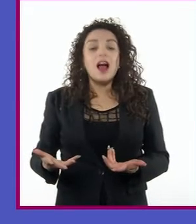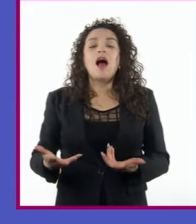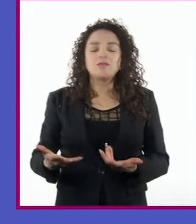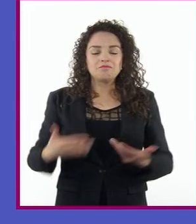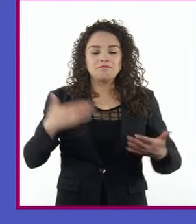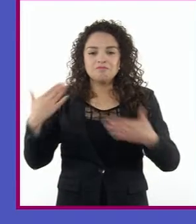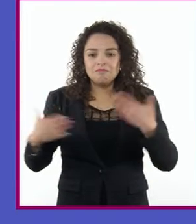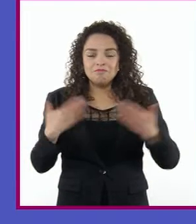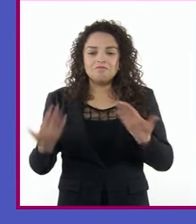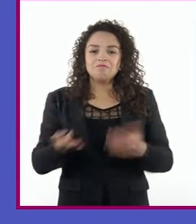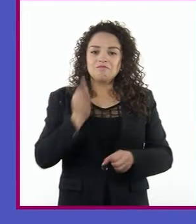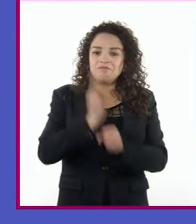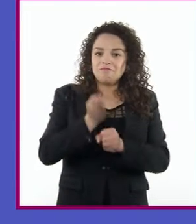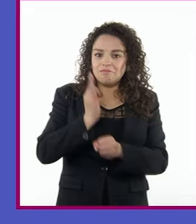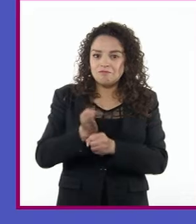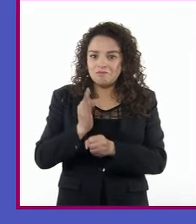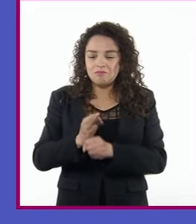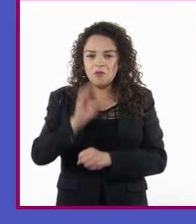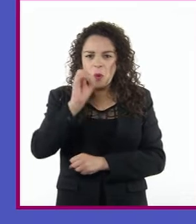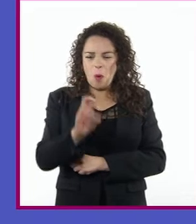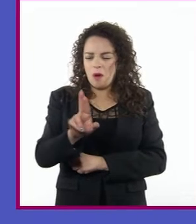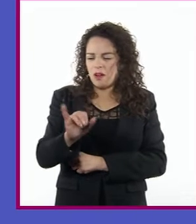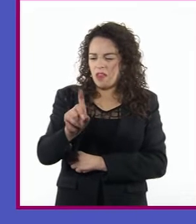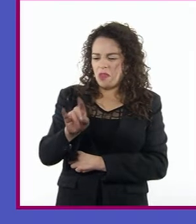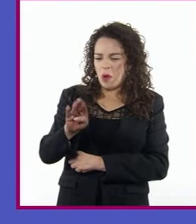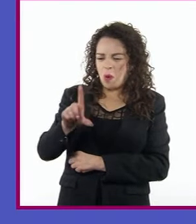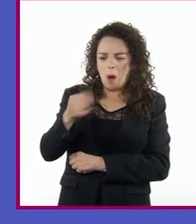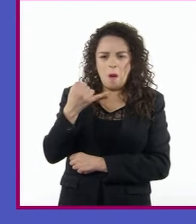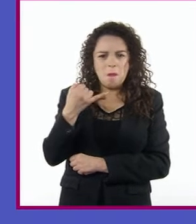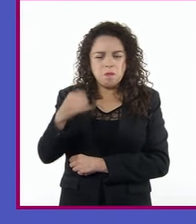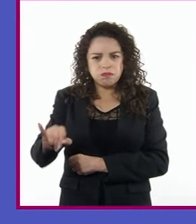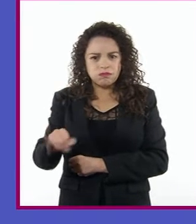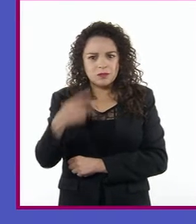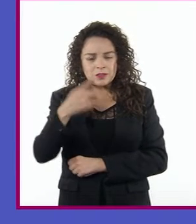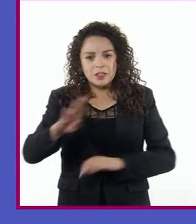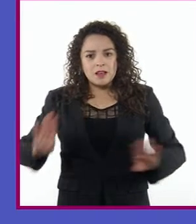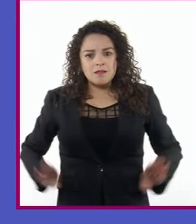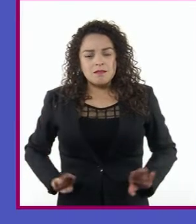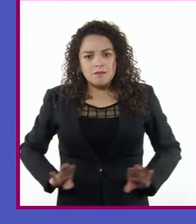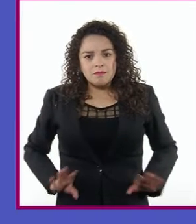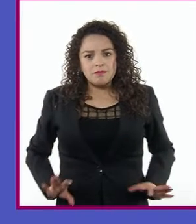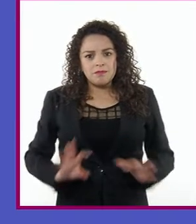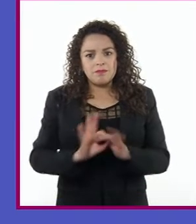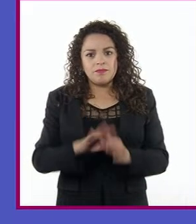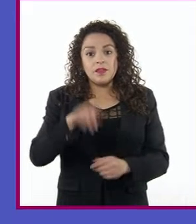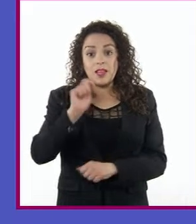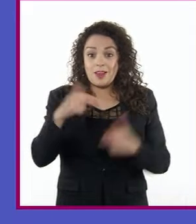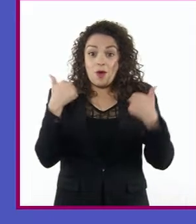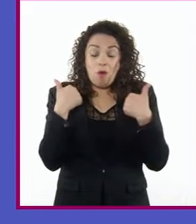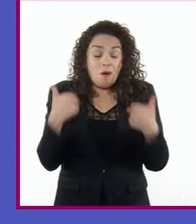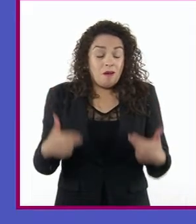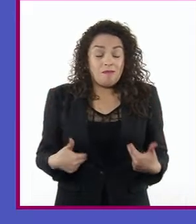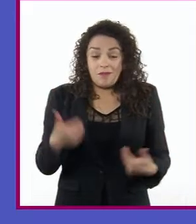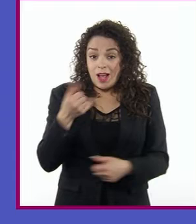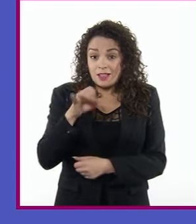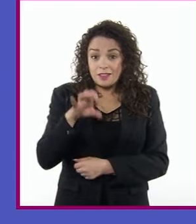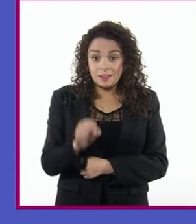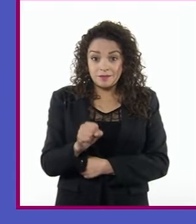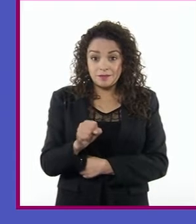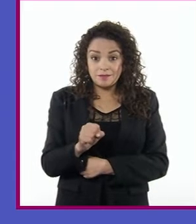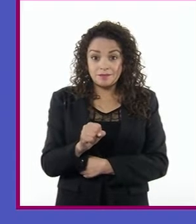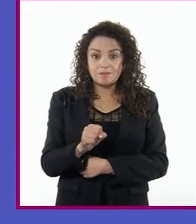divertidas, graciosas o ridículas, con un rasgo característico de los seres humanos: el